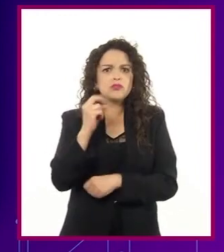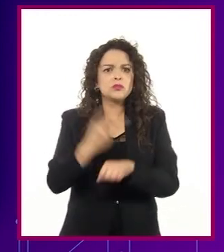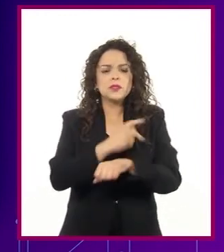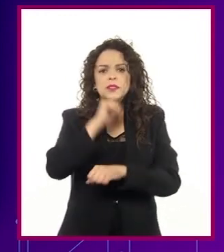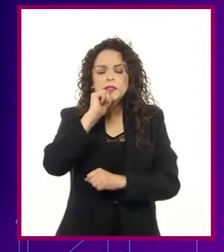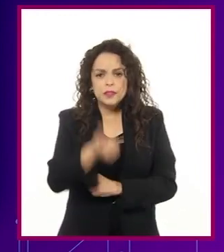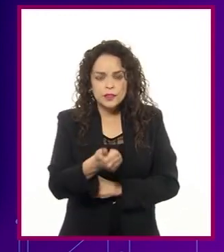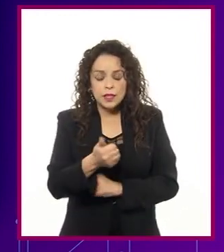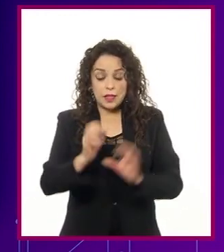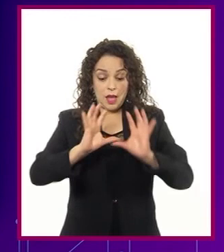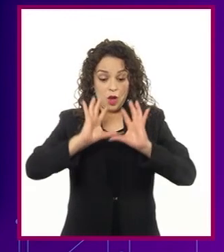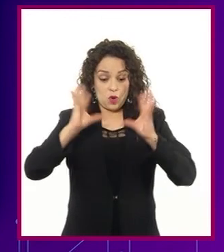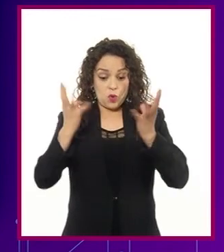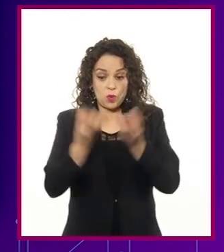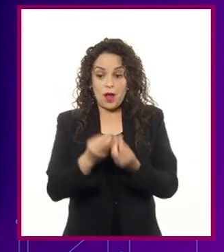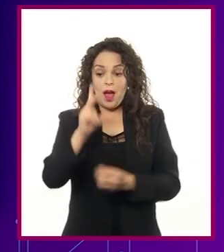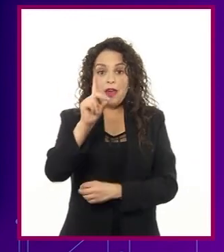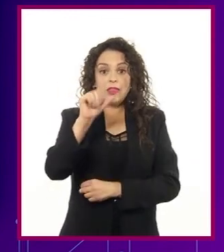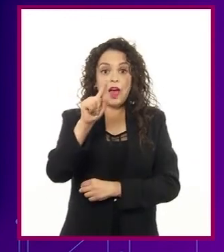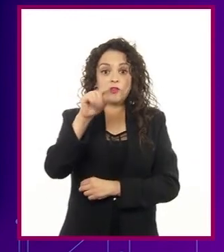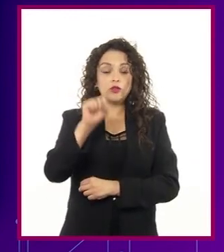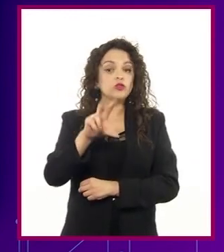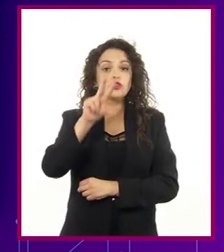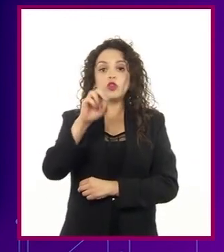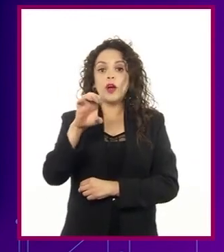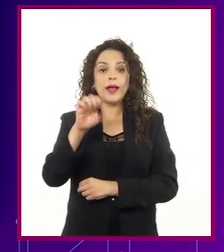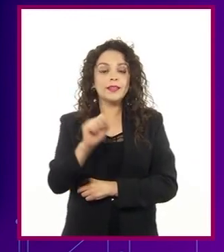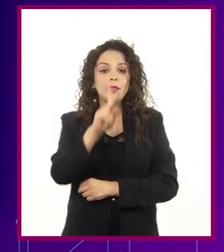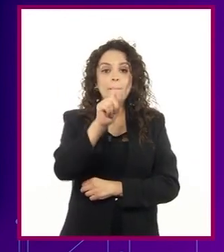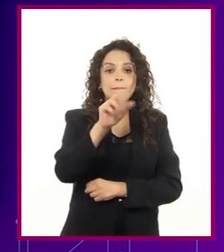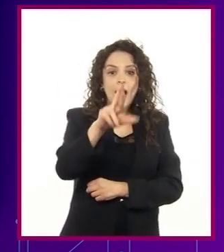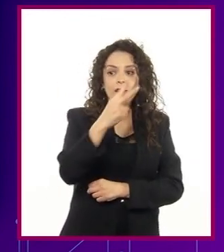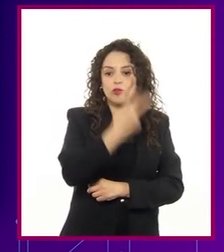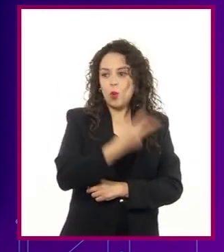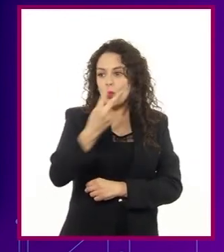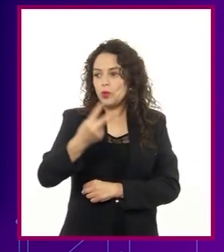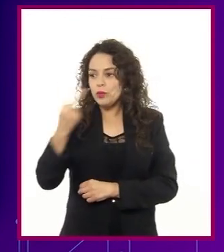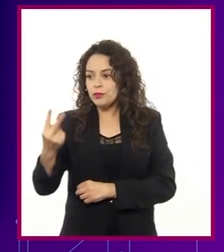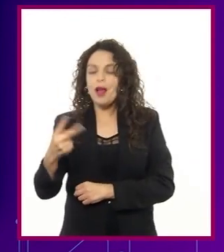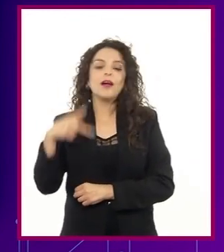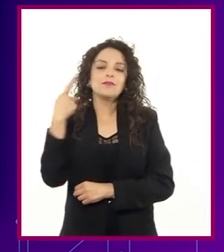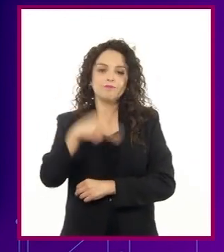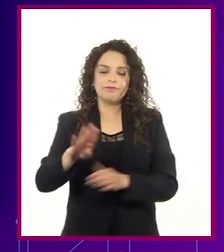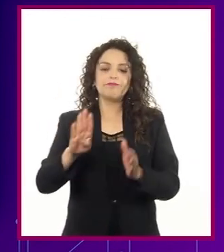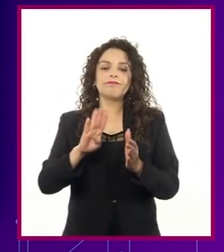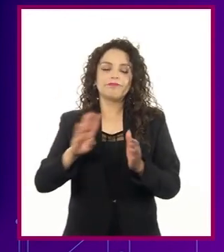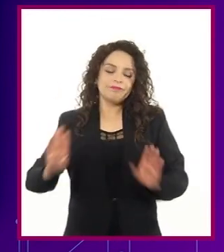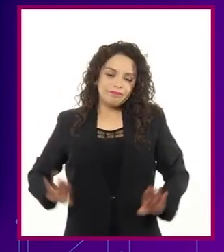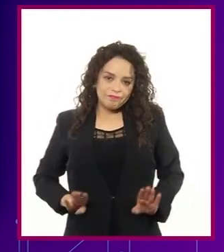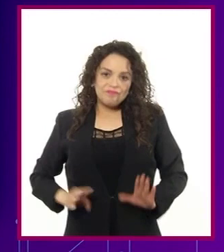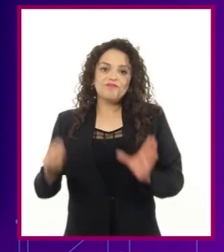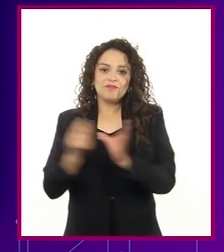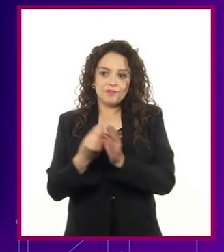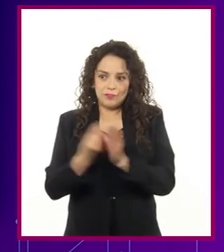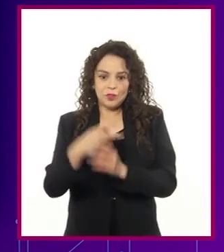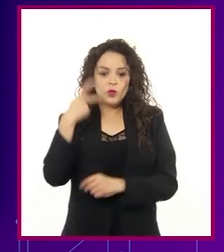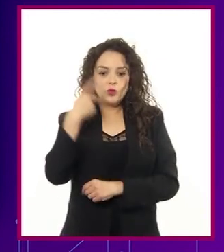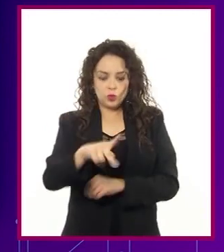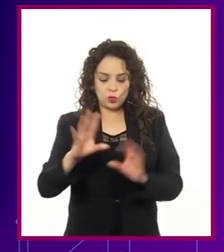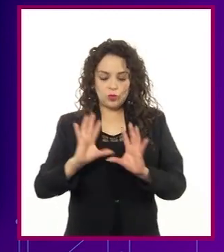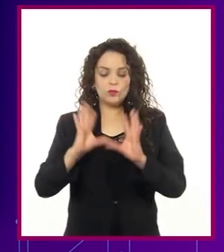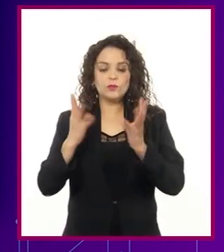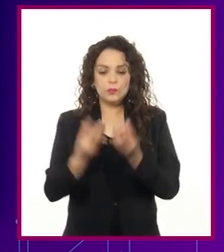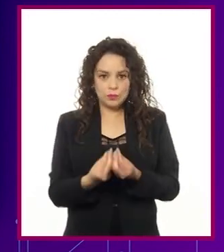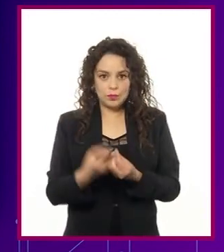un conjunto de datos impar, es un dato propio del conjunto. Se puede decir que la edad de